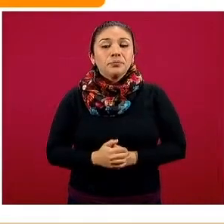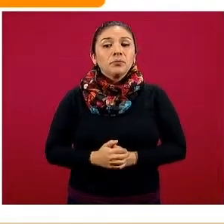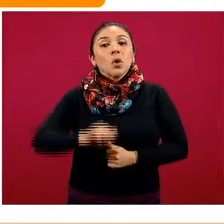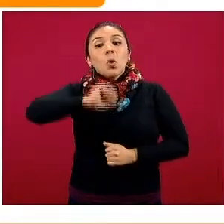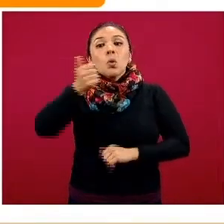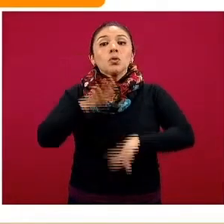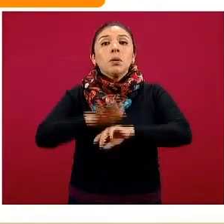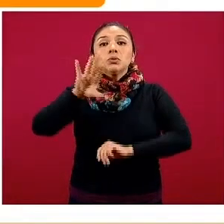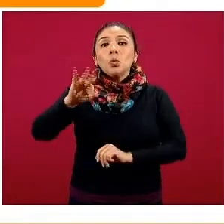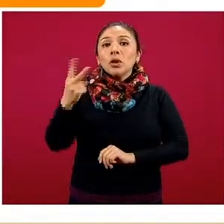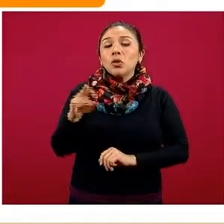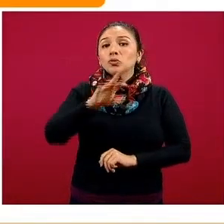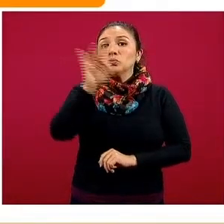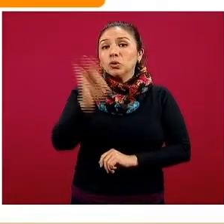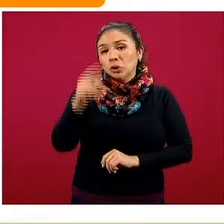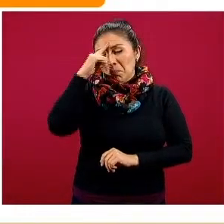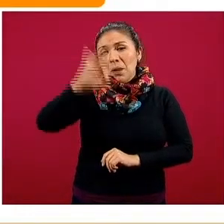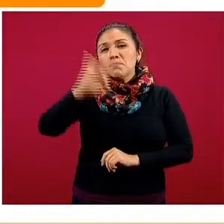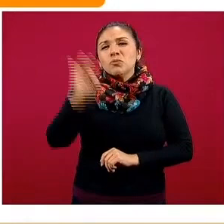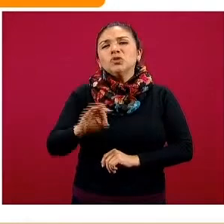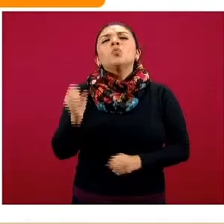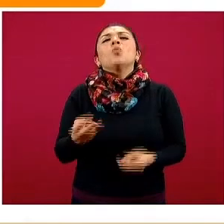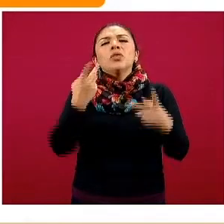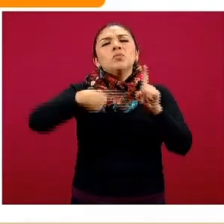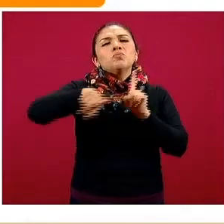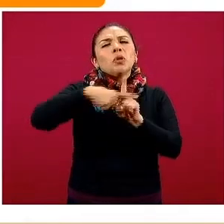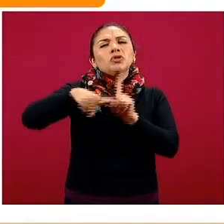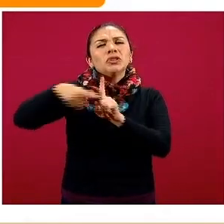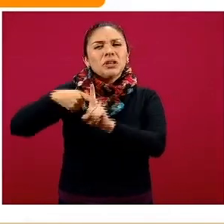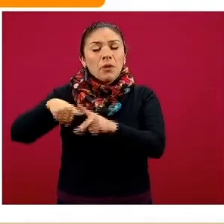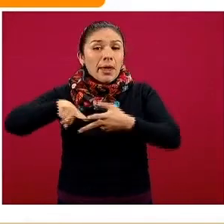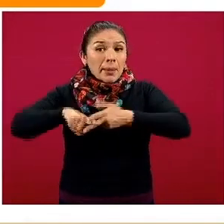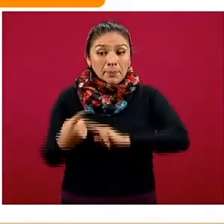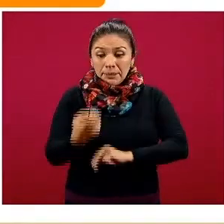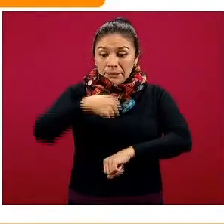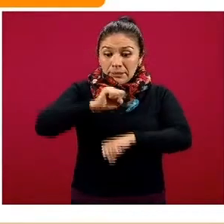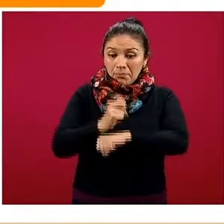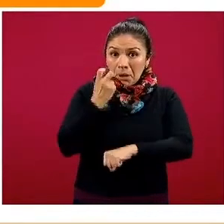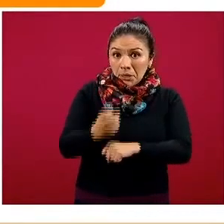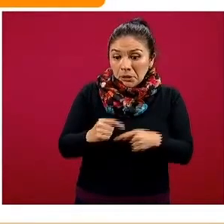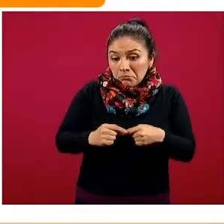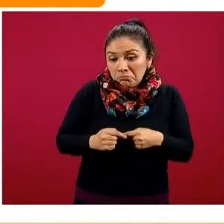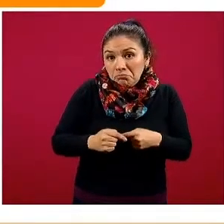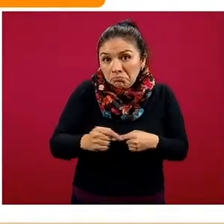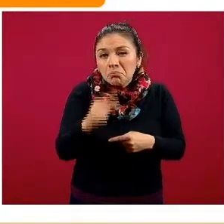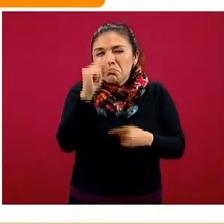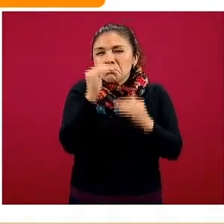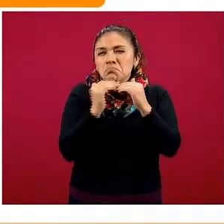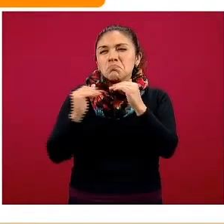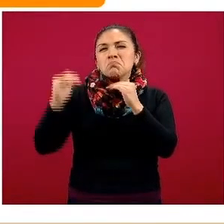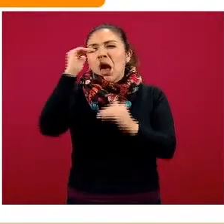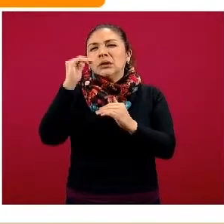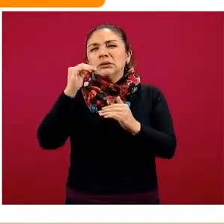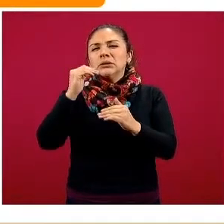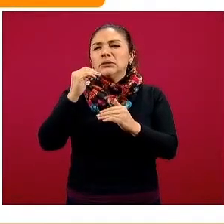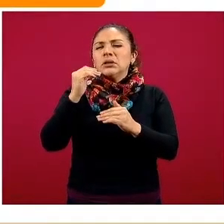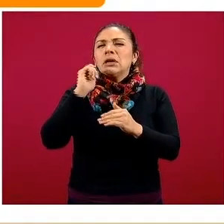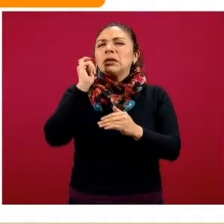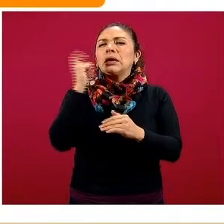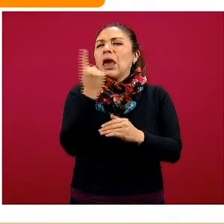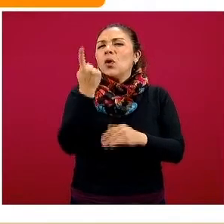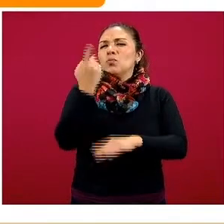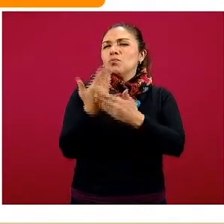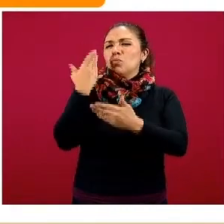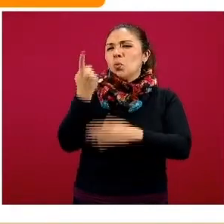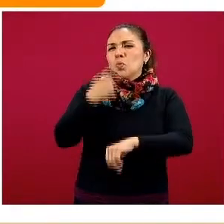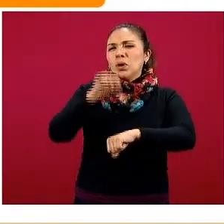el 42% de porcentaje de positividad con el que abrimos esta semana, un incremento que tuvimos a la semana previa